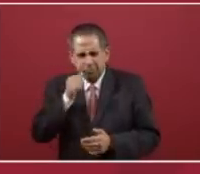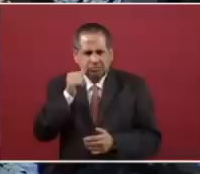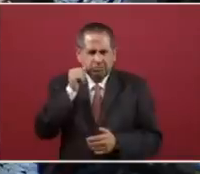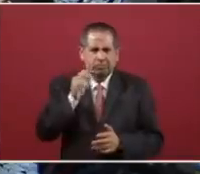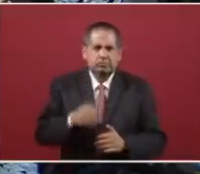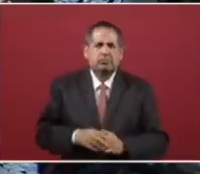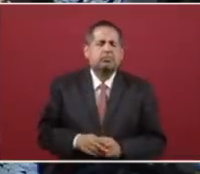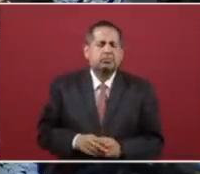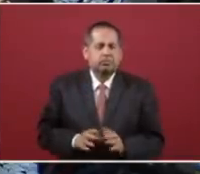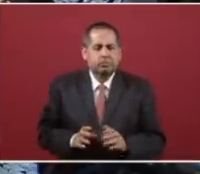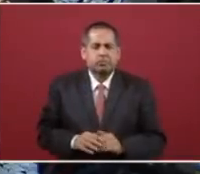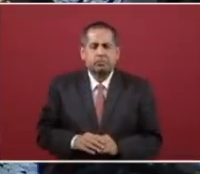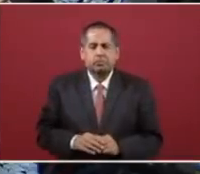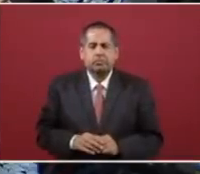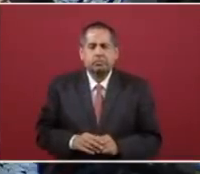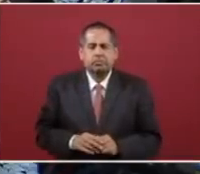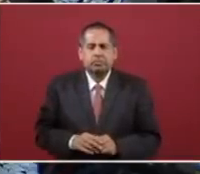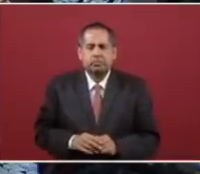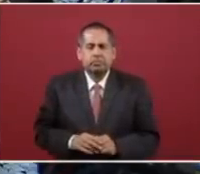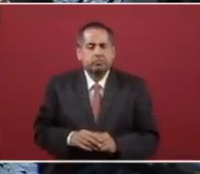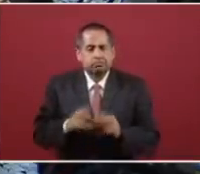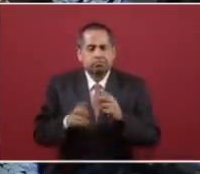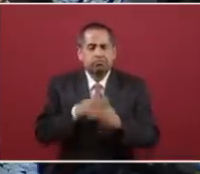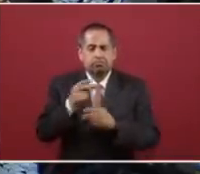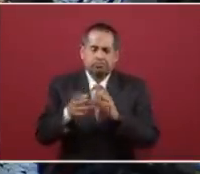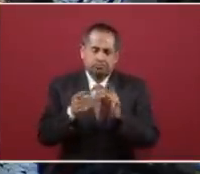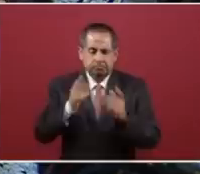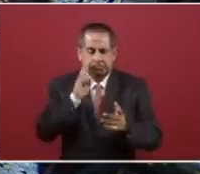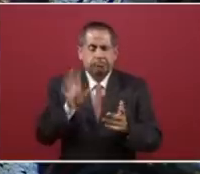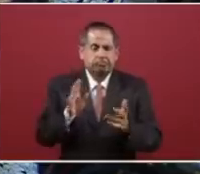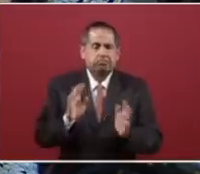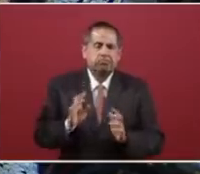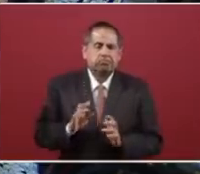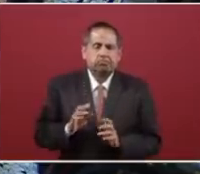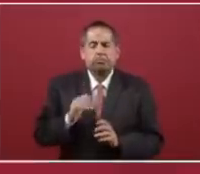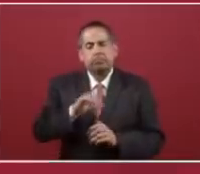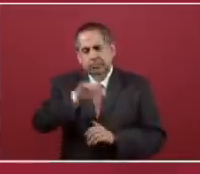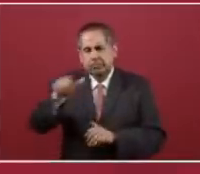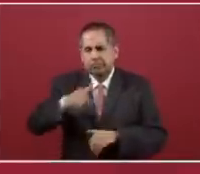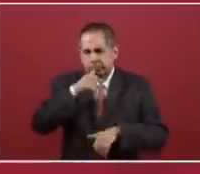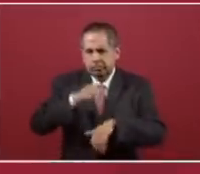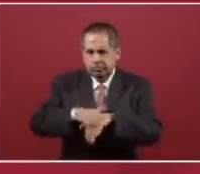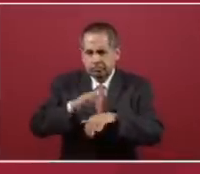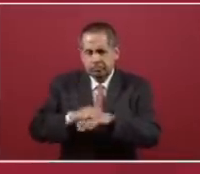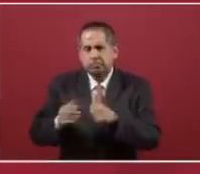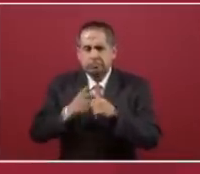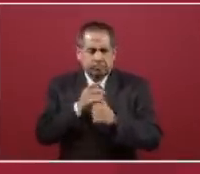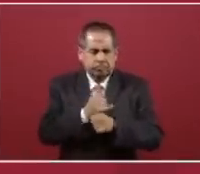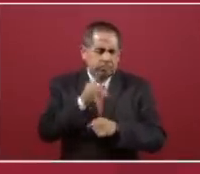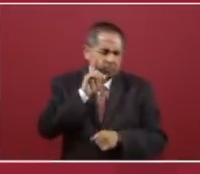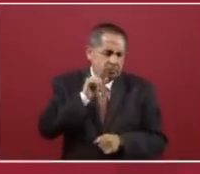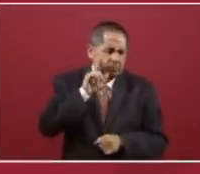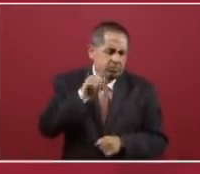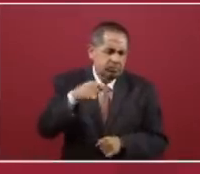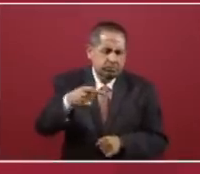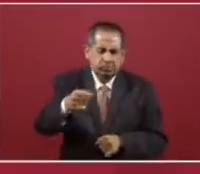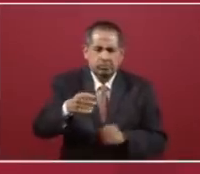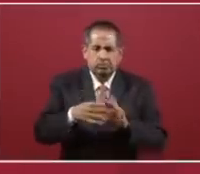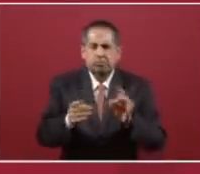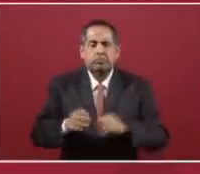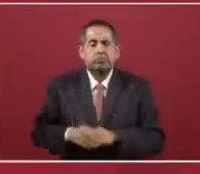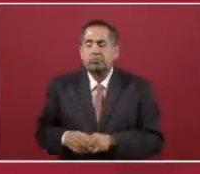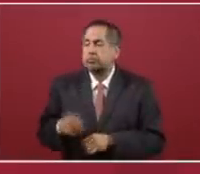si vamos a verlo y les vamos a informar mañana o pasado la